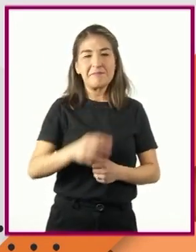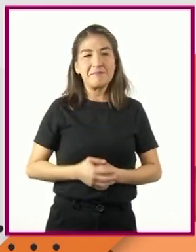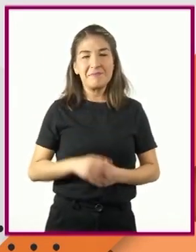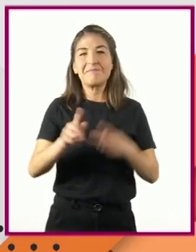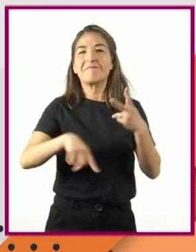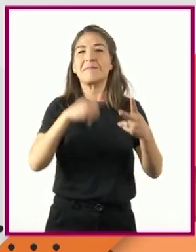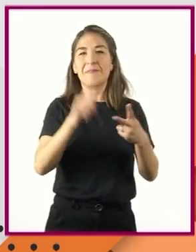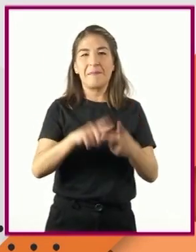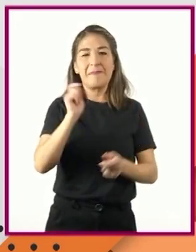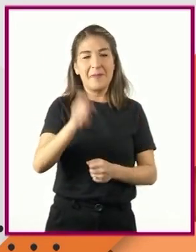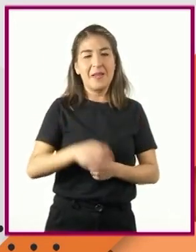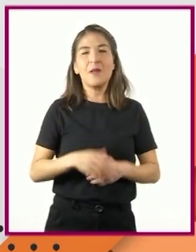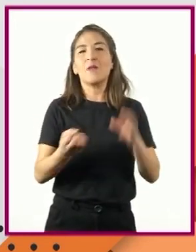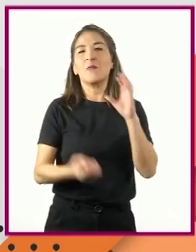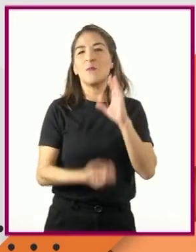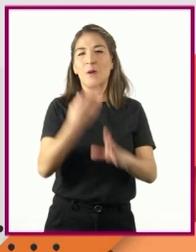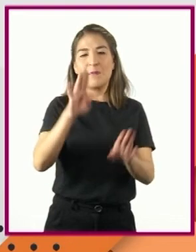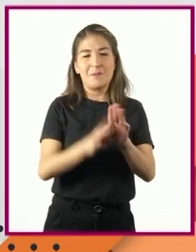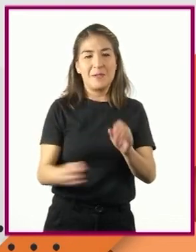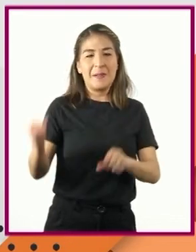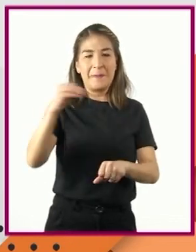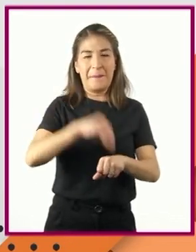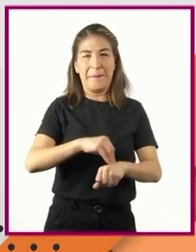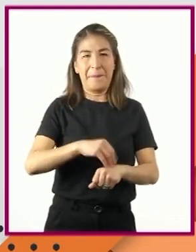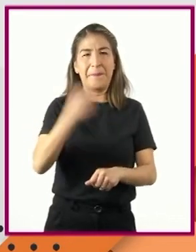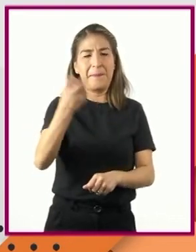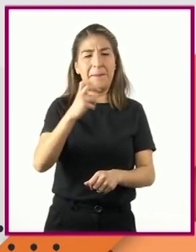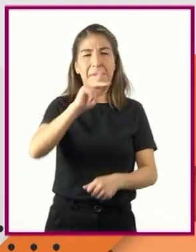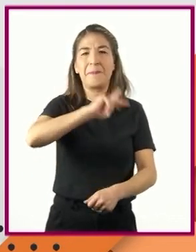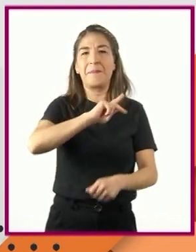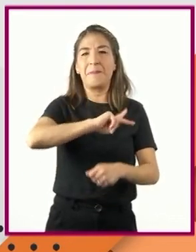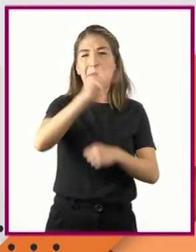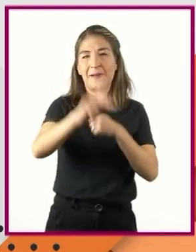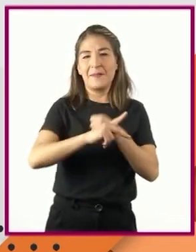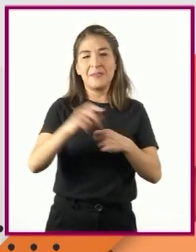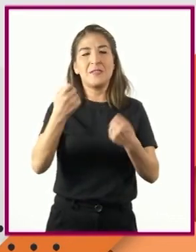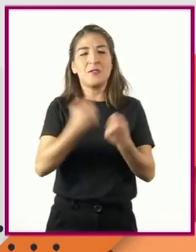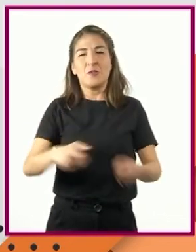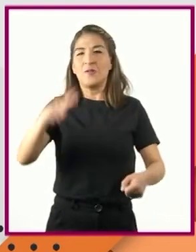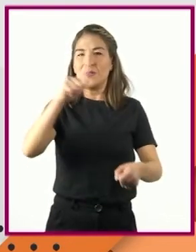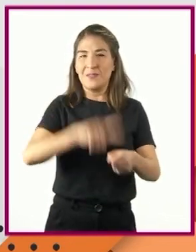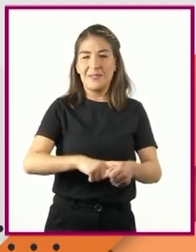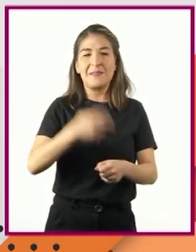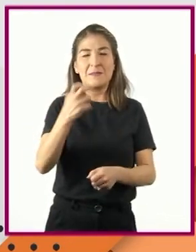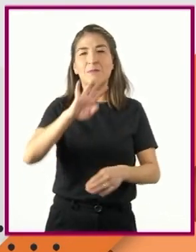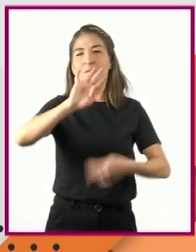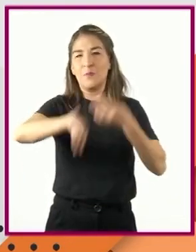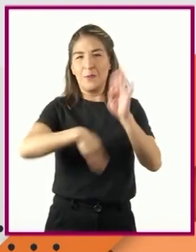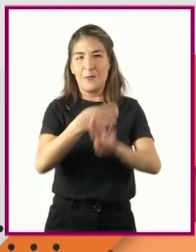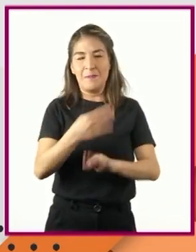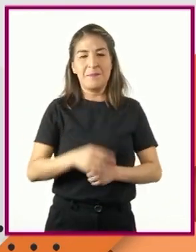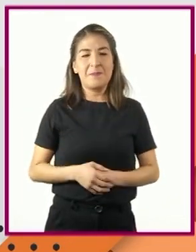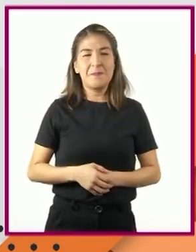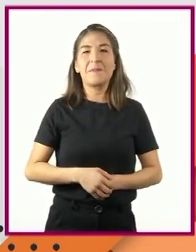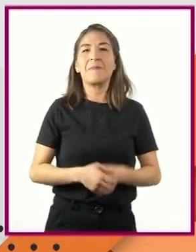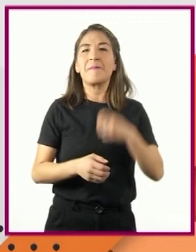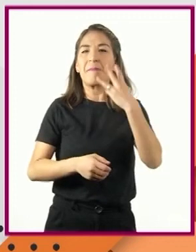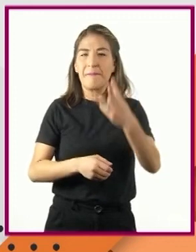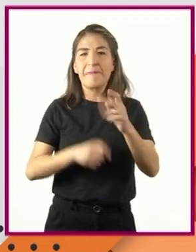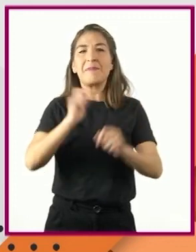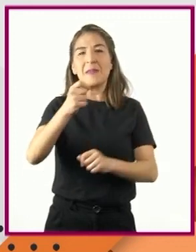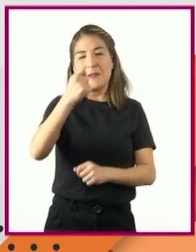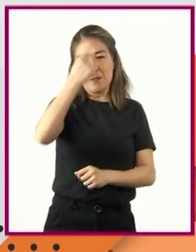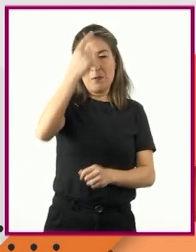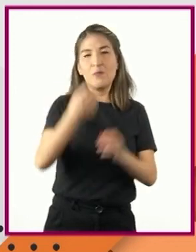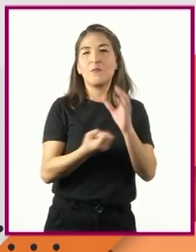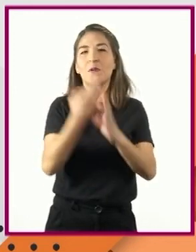2. La instauración del primer país socialista en el mundo. 3. La creación de la Unión